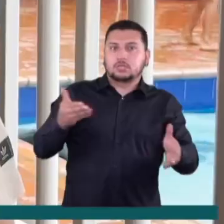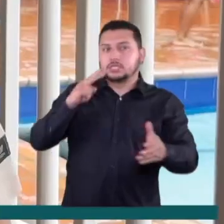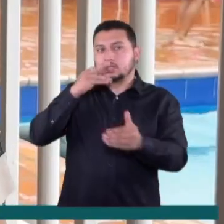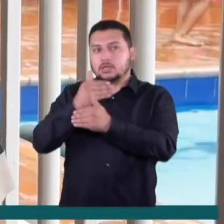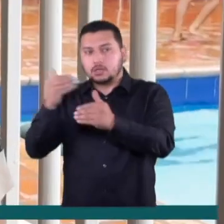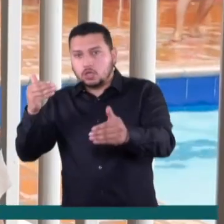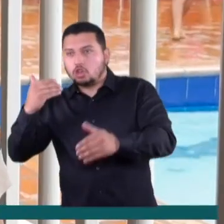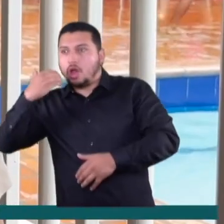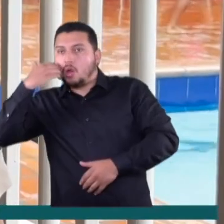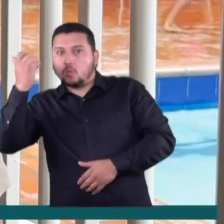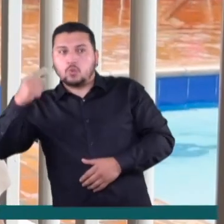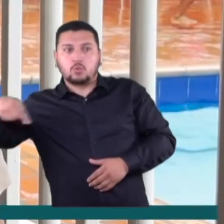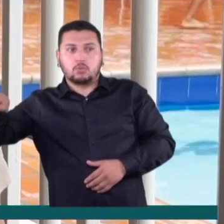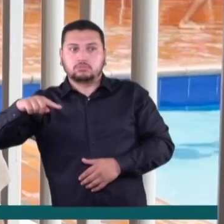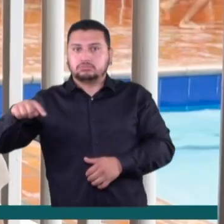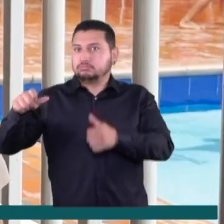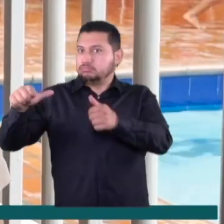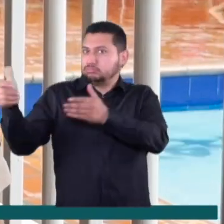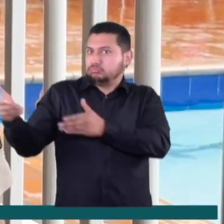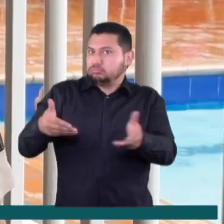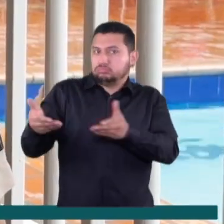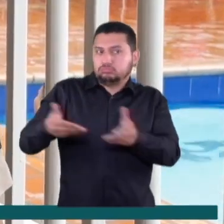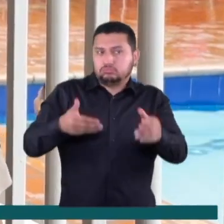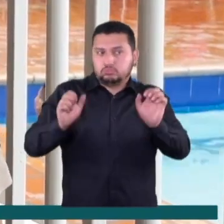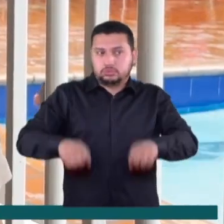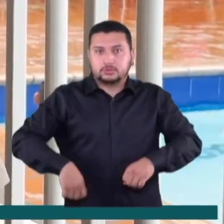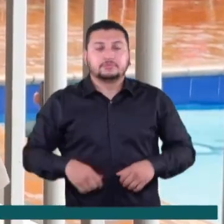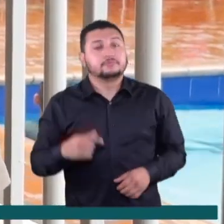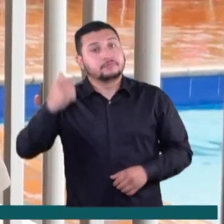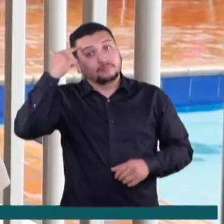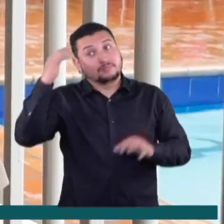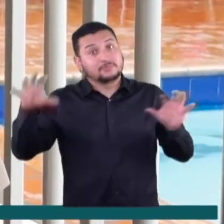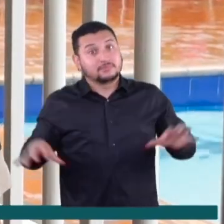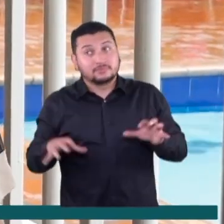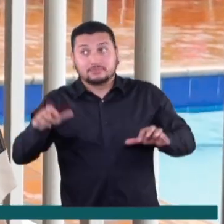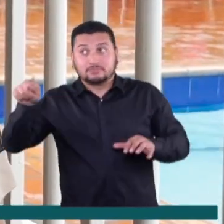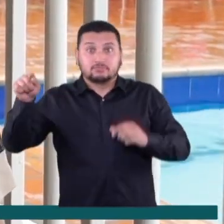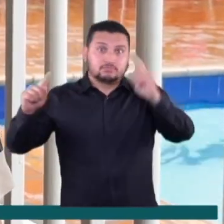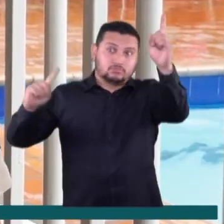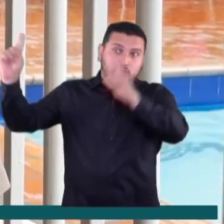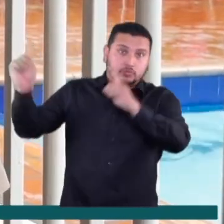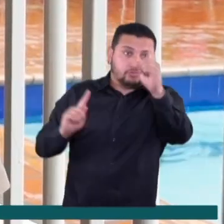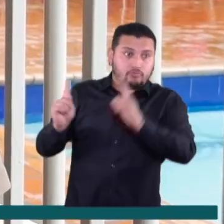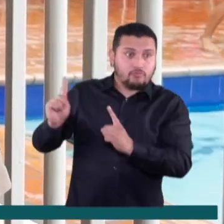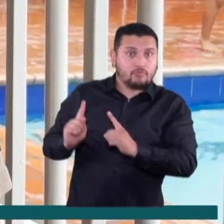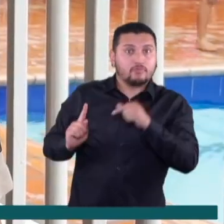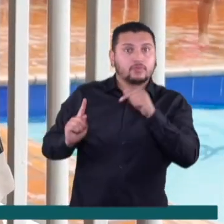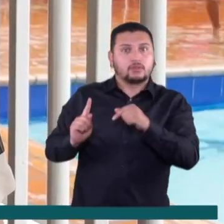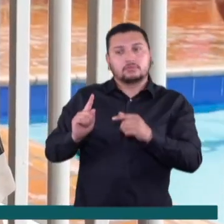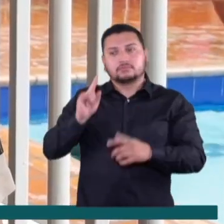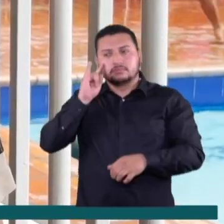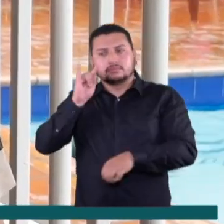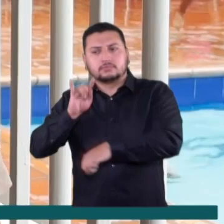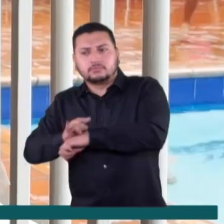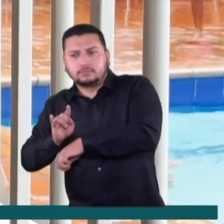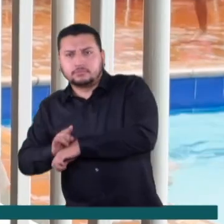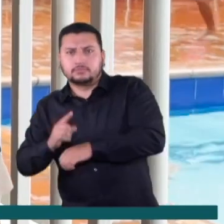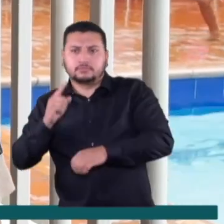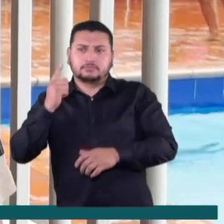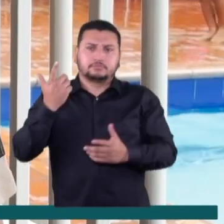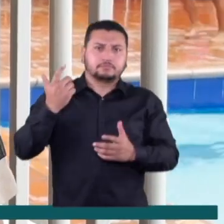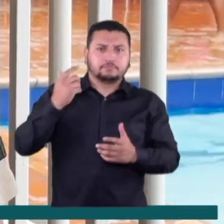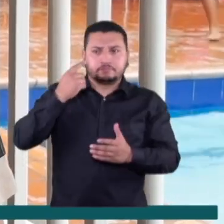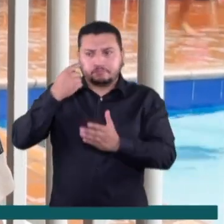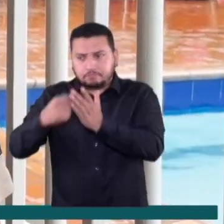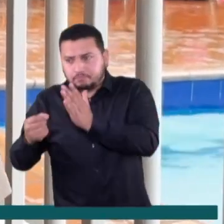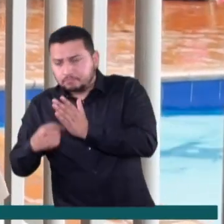piscinas. Me parece que la actividad que están haciendo de hacer veedurías o visitas a los diferentes establecimientos que prestamos el servicio